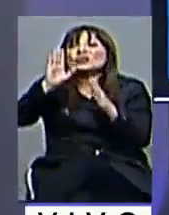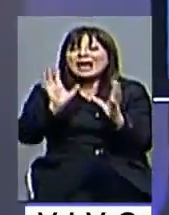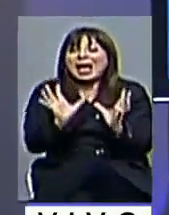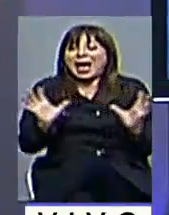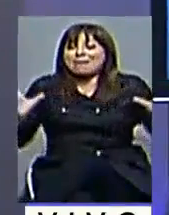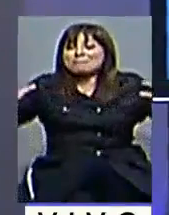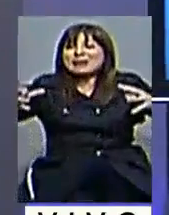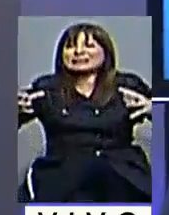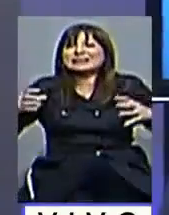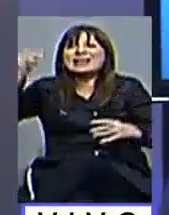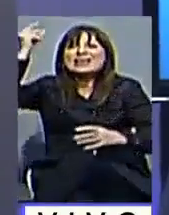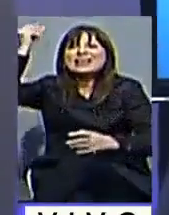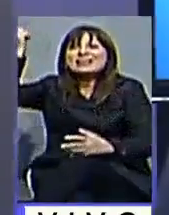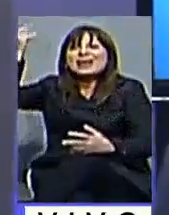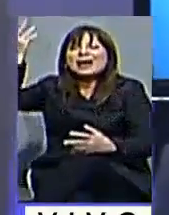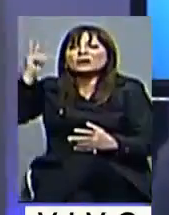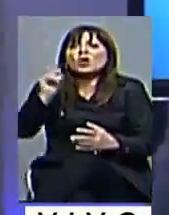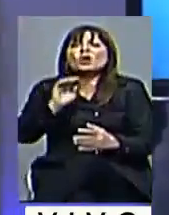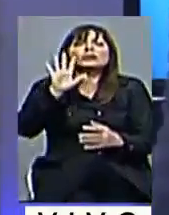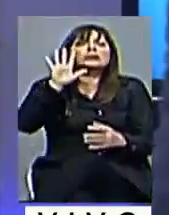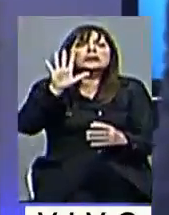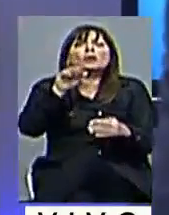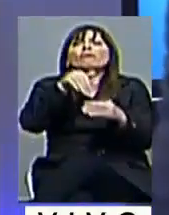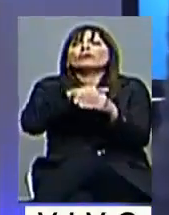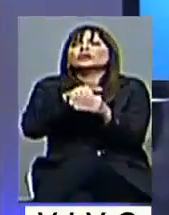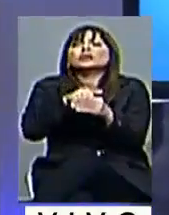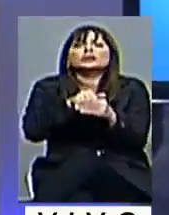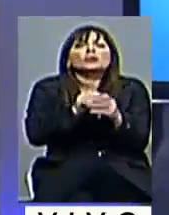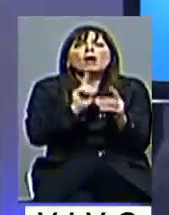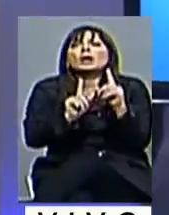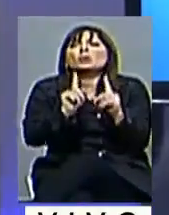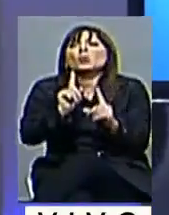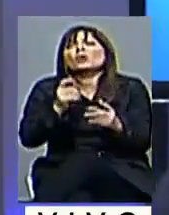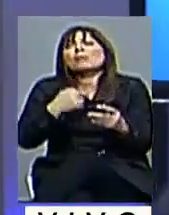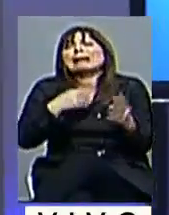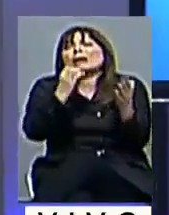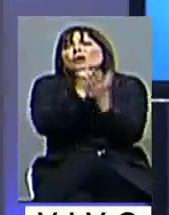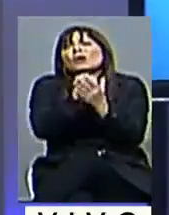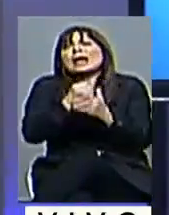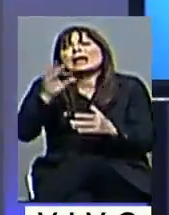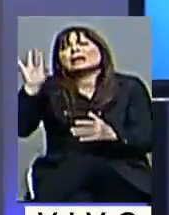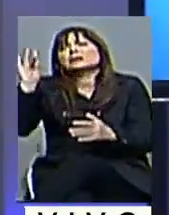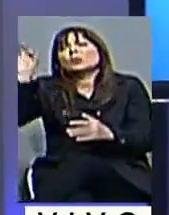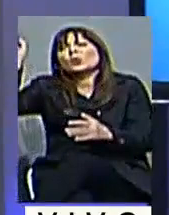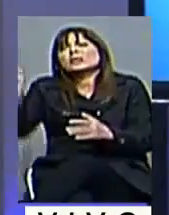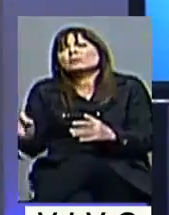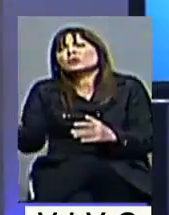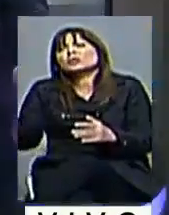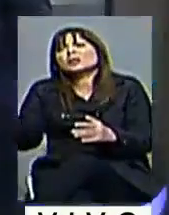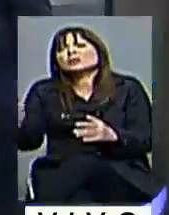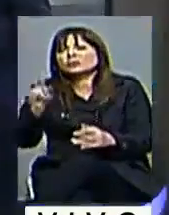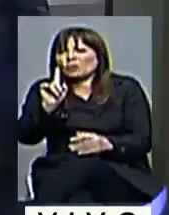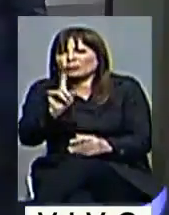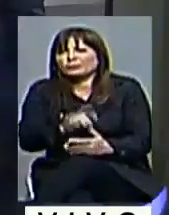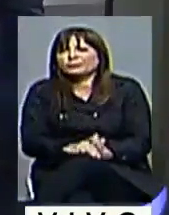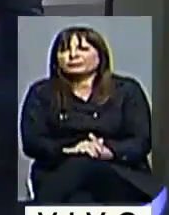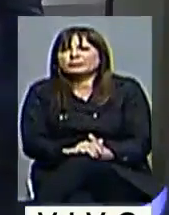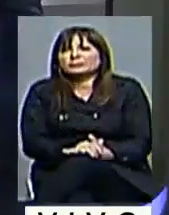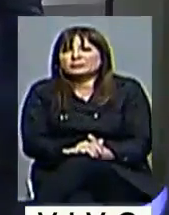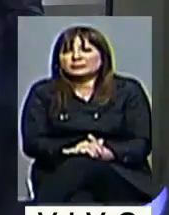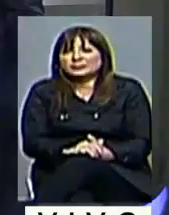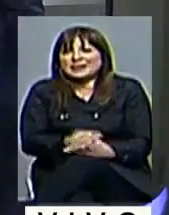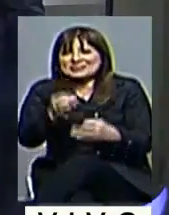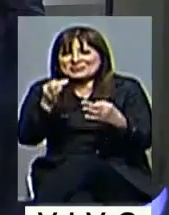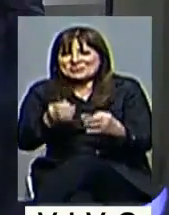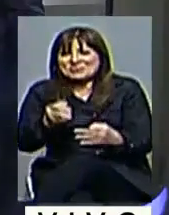amplias sobre ideas, no los 5 votitos o 4 votitos que me faltan para llegar al 50% de la Cámara. ¿Estás seguro que no